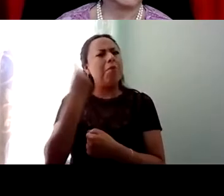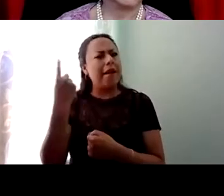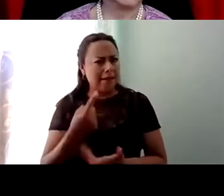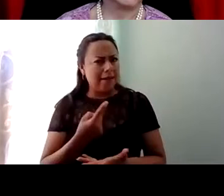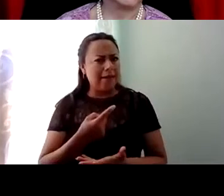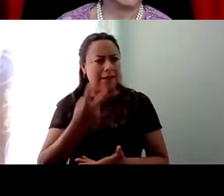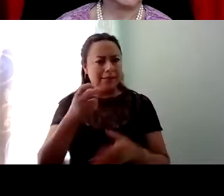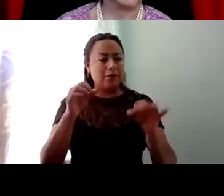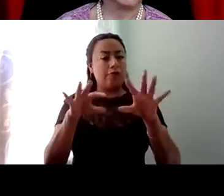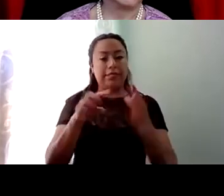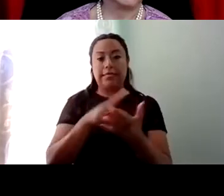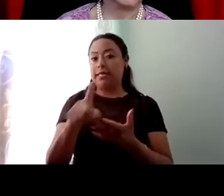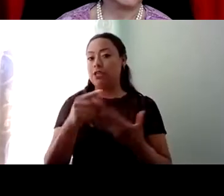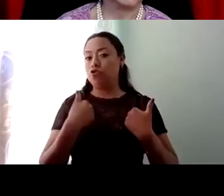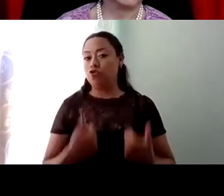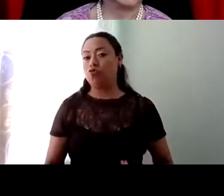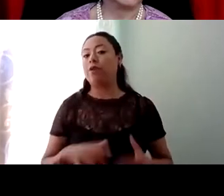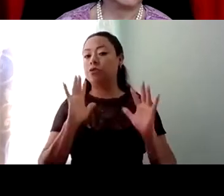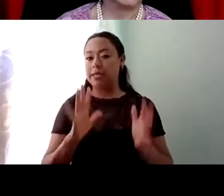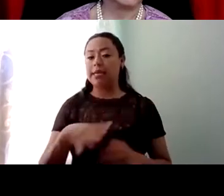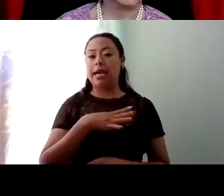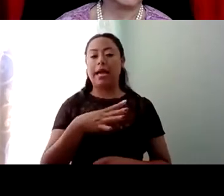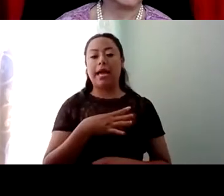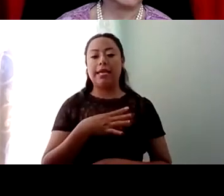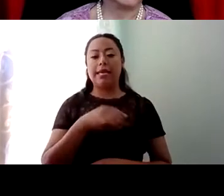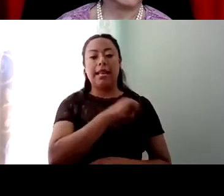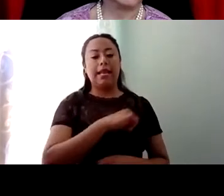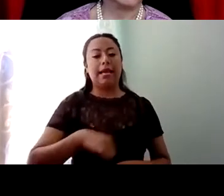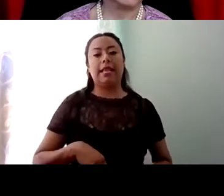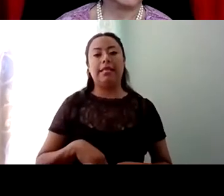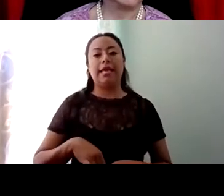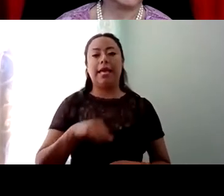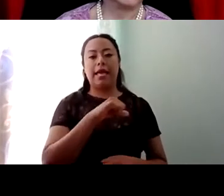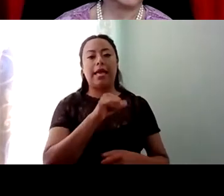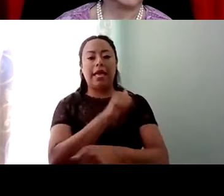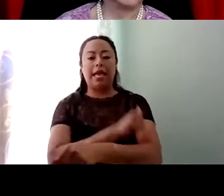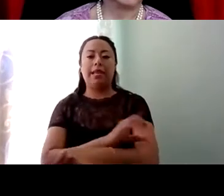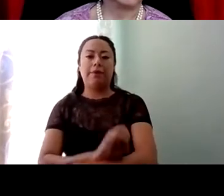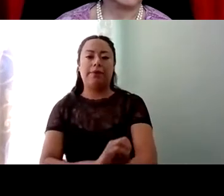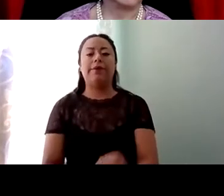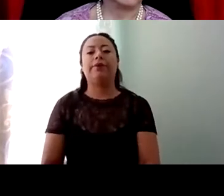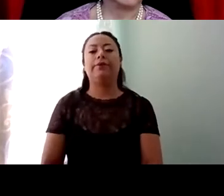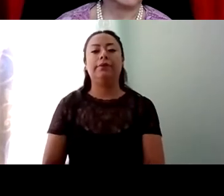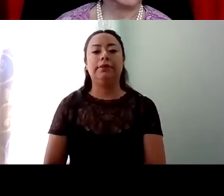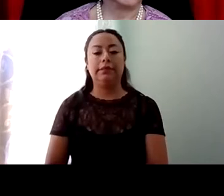humanos que está instalado ya en la alcaldía de Álvaro Obregón, para que tengan información. Tal vez sería eso. Gracias.